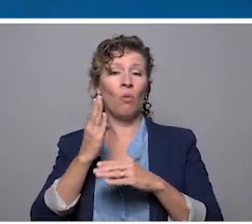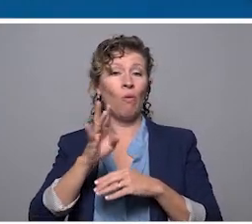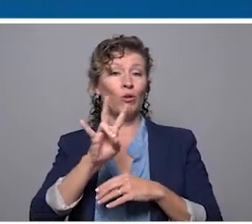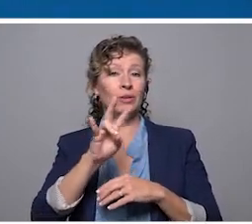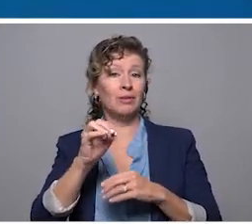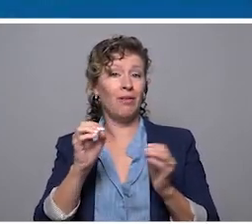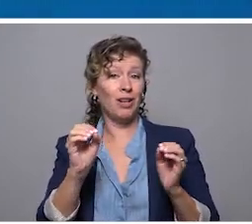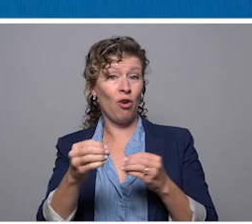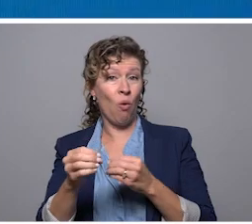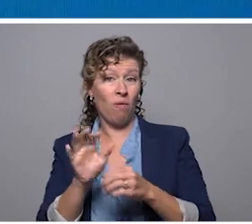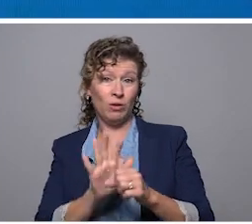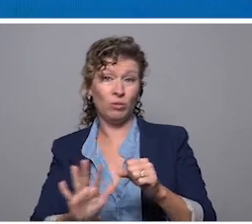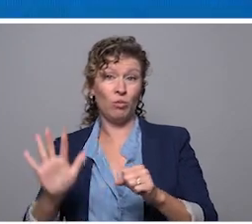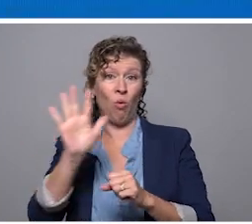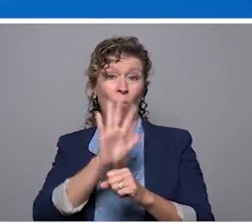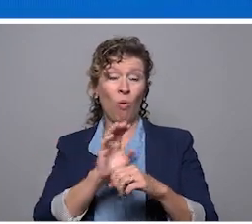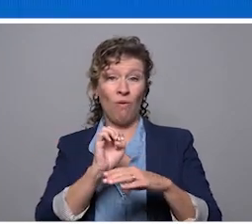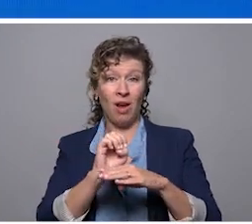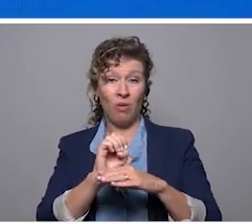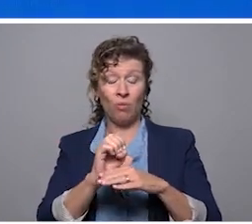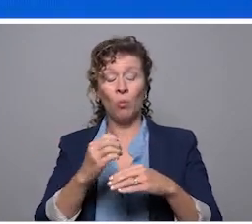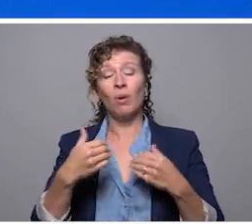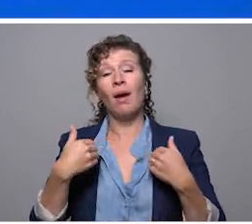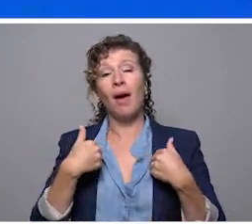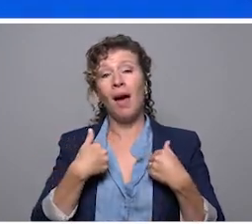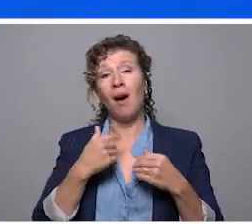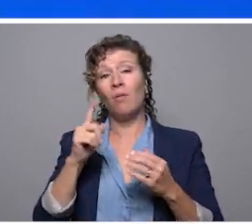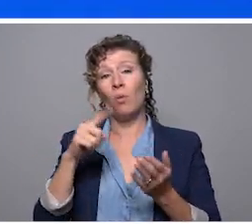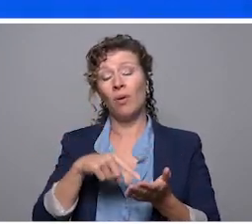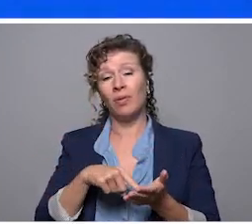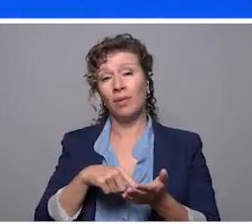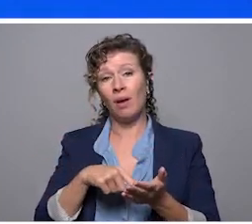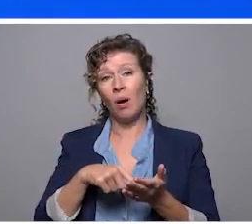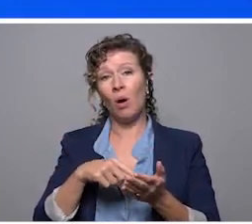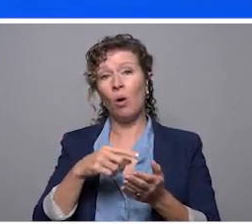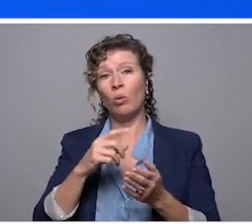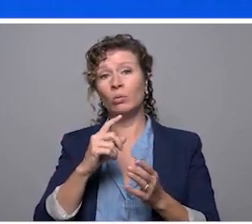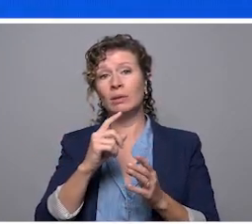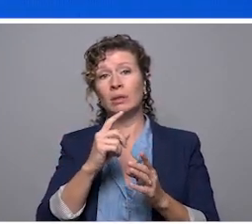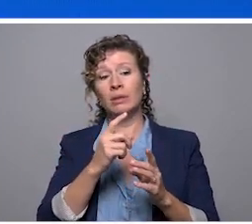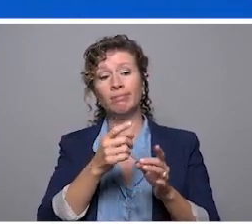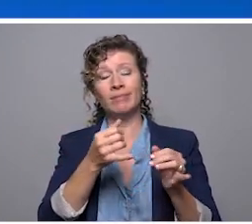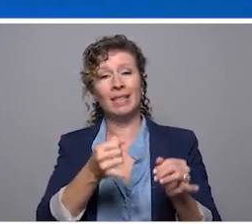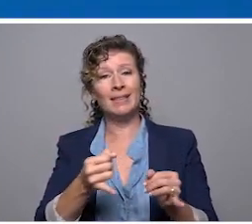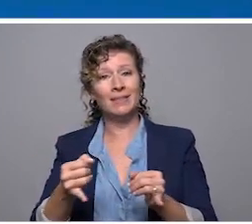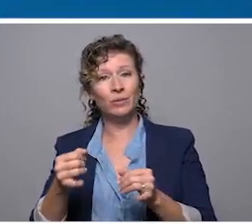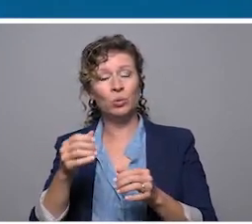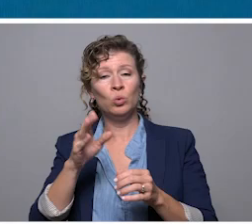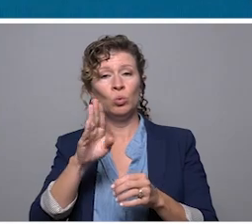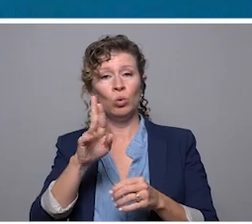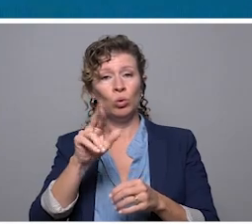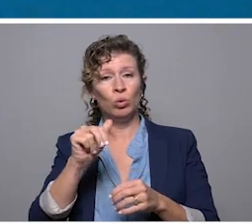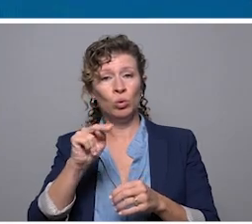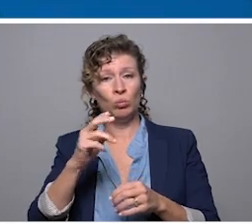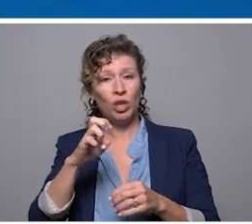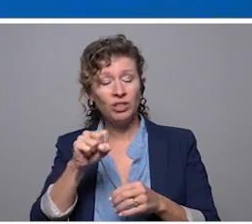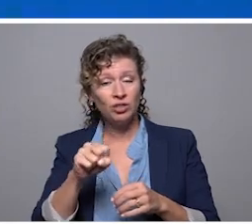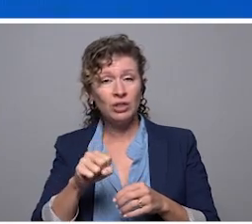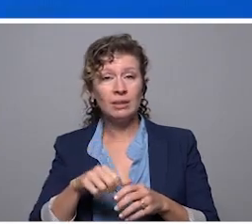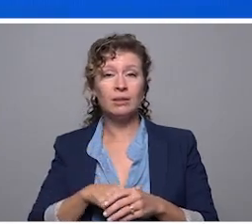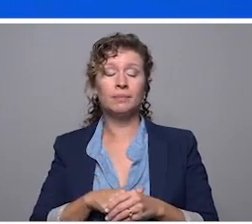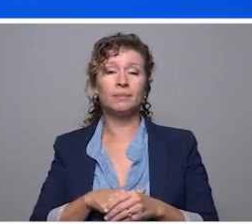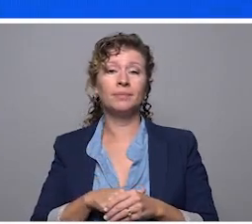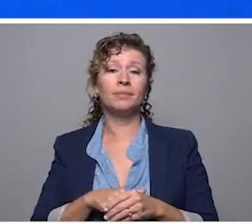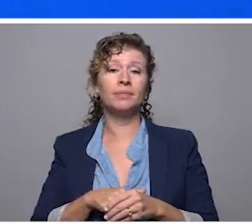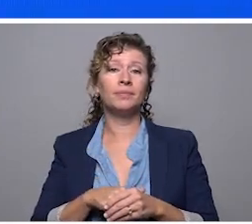unos 1000 corres solidarios como llamamos o corresponsales en las tiendas propios de la institución y